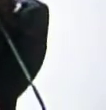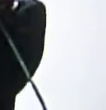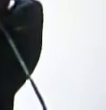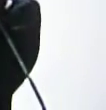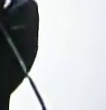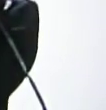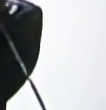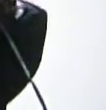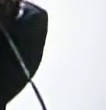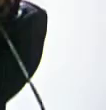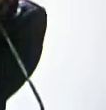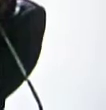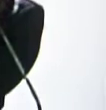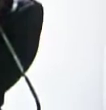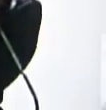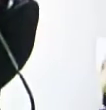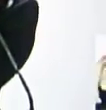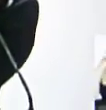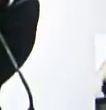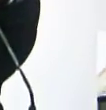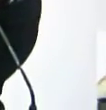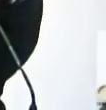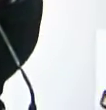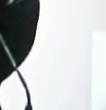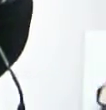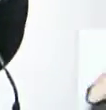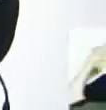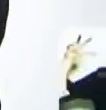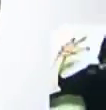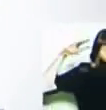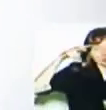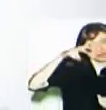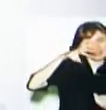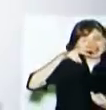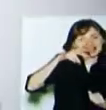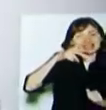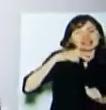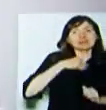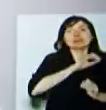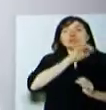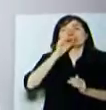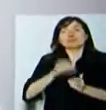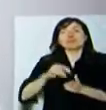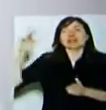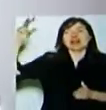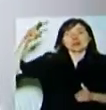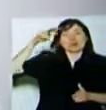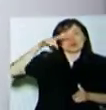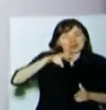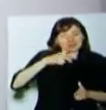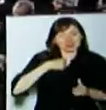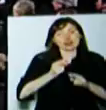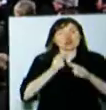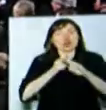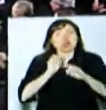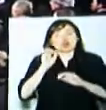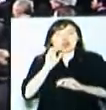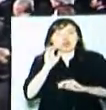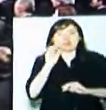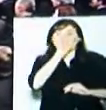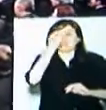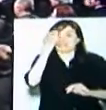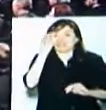del helicópterista, teniente primero del ejército, cuyo nombre le impusimos al helipuerto presidencial. Vos fijate, ¿no?